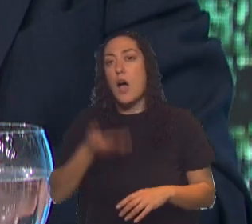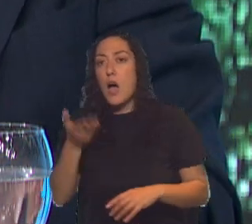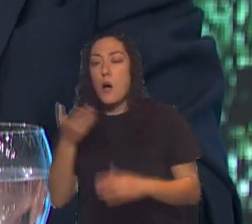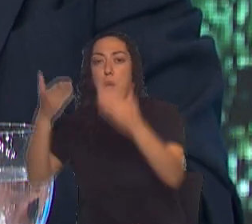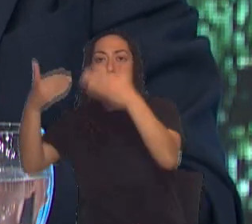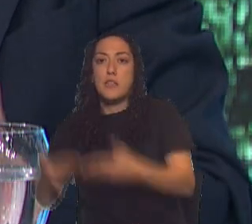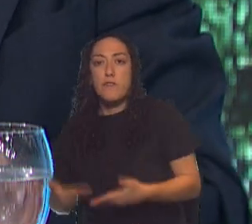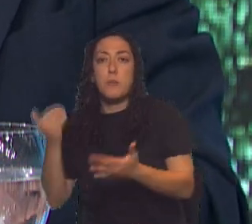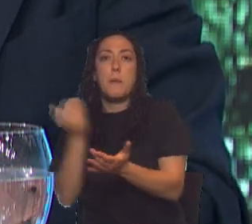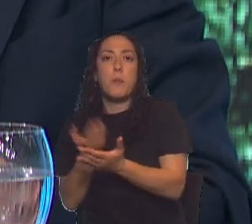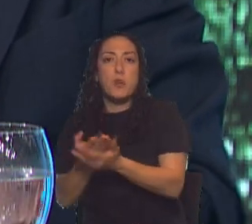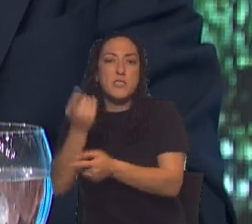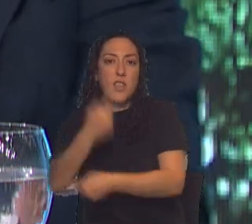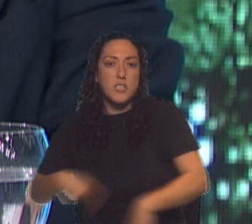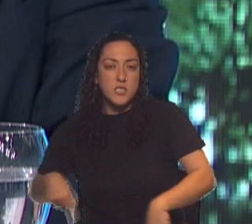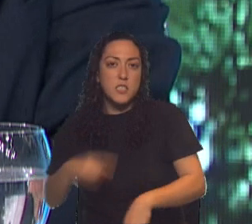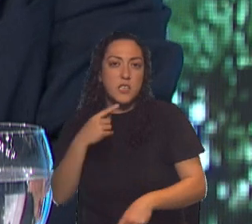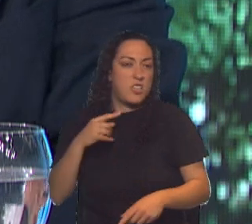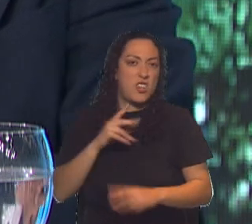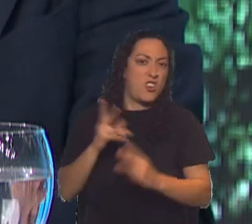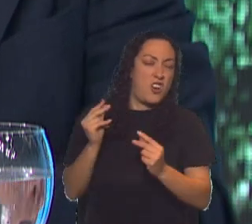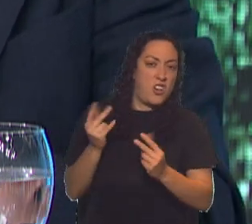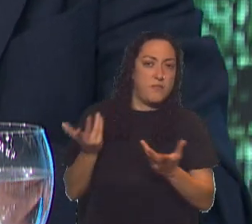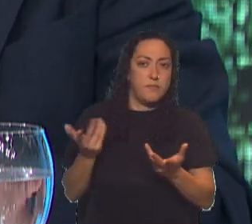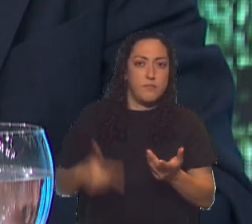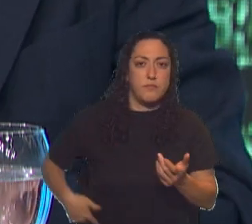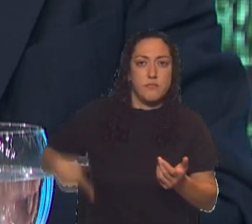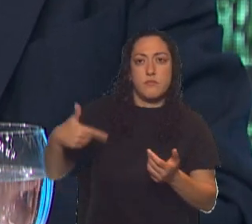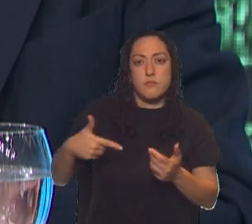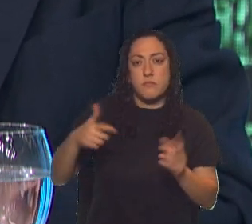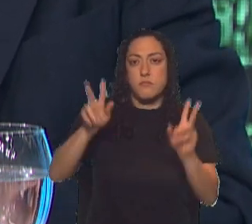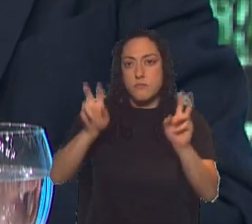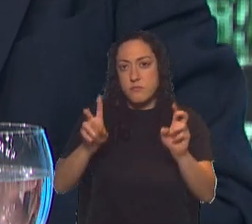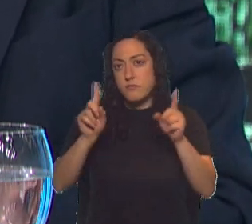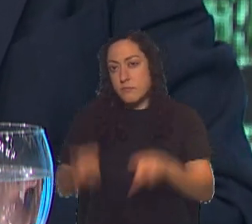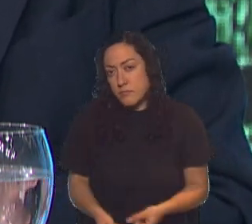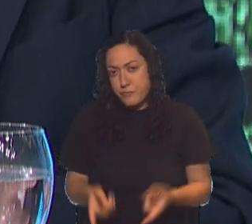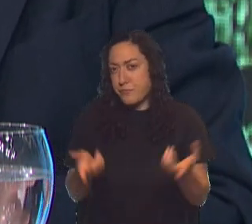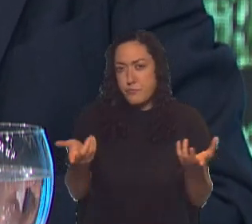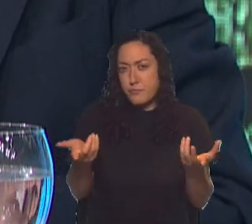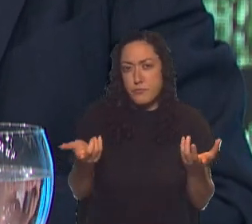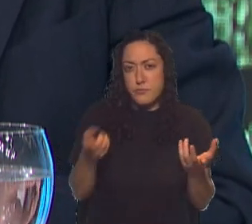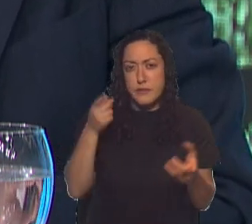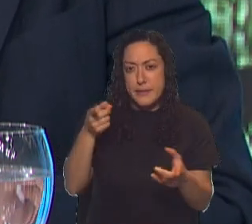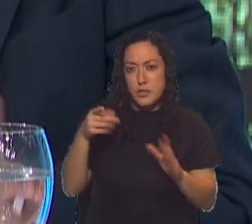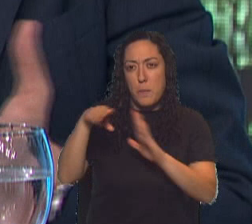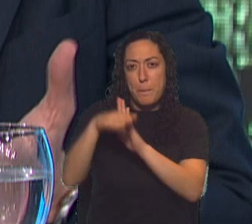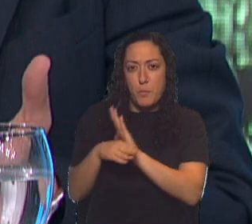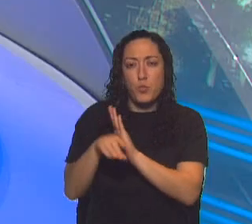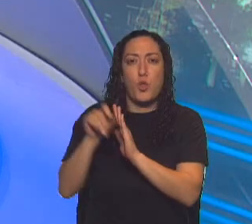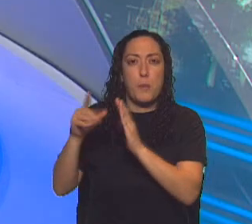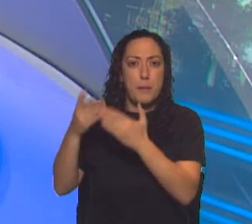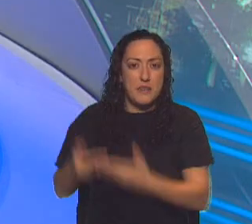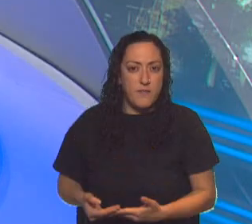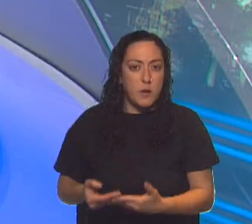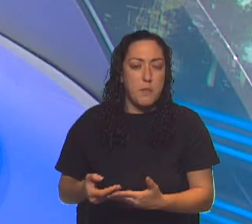plataforma no no está tan Claro que eso y el tráfico de armas o la aportación de armas no esté en su plataforma tampoco